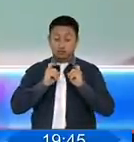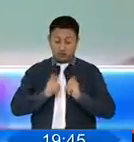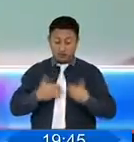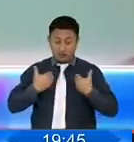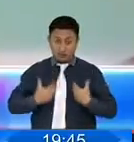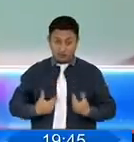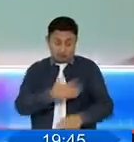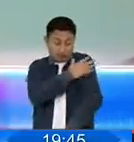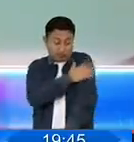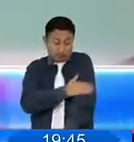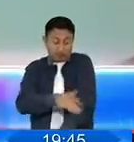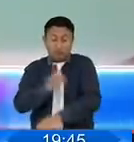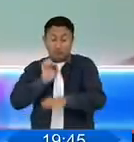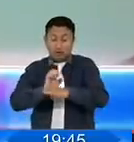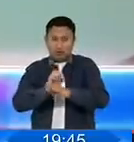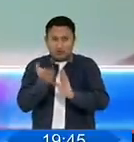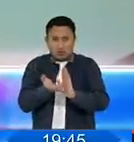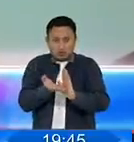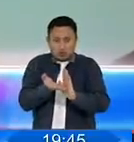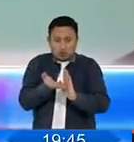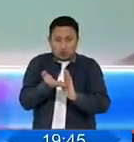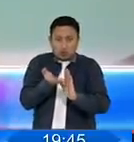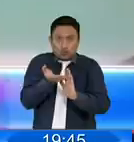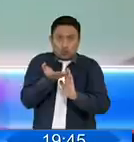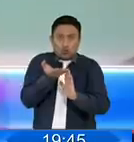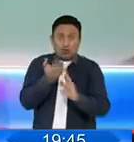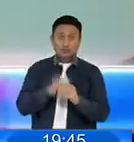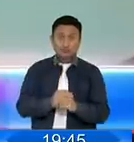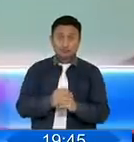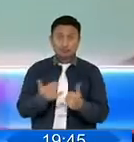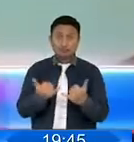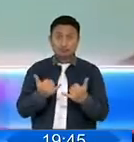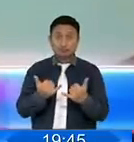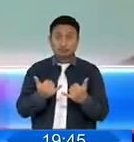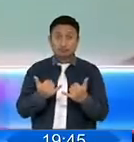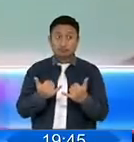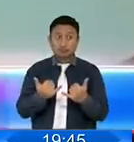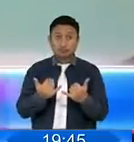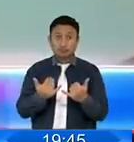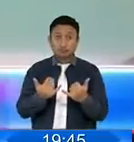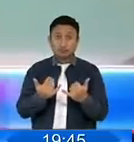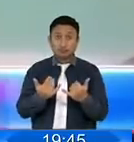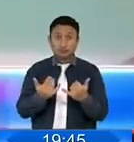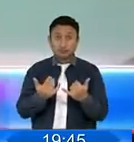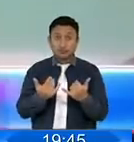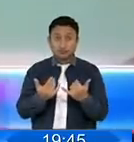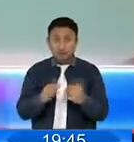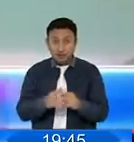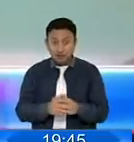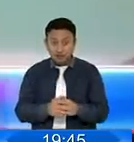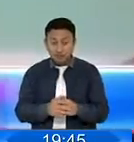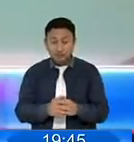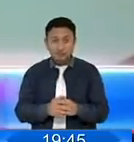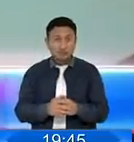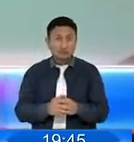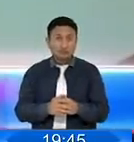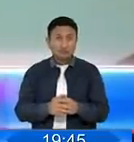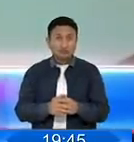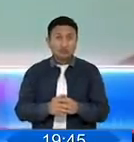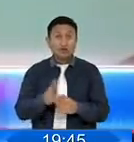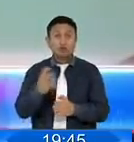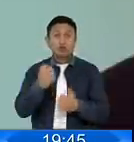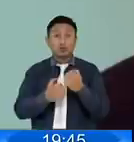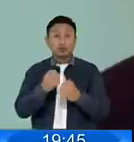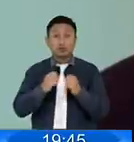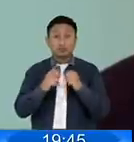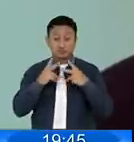ha aumentado, es decir, que estamos teniendo ya a futuro inmediato, cercano, a un problema de salud